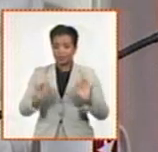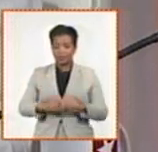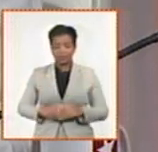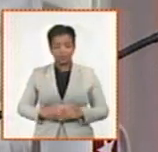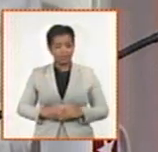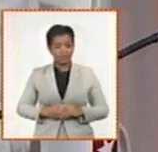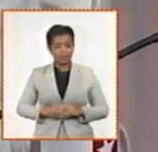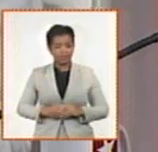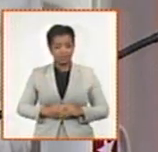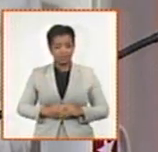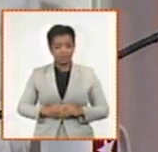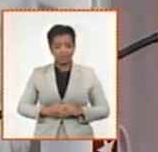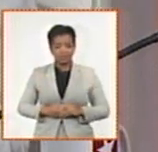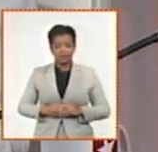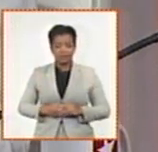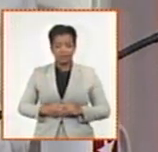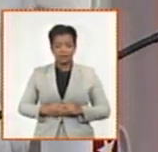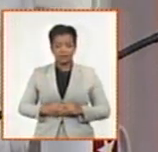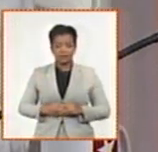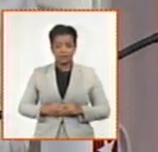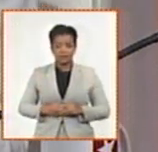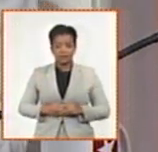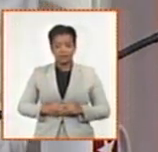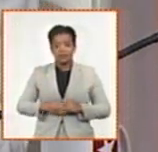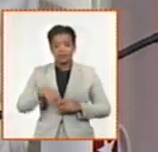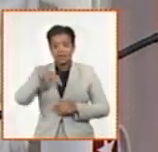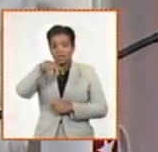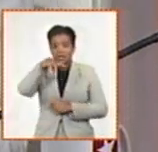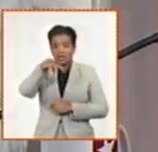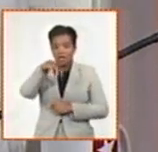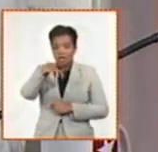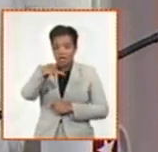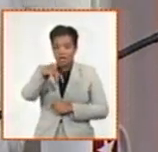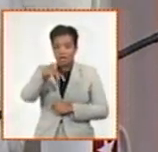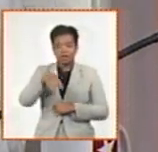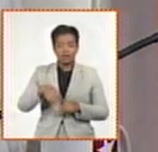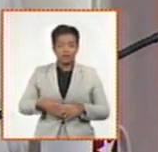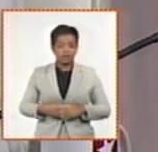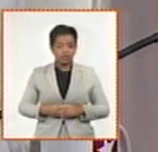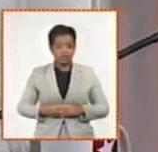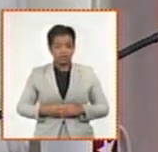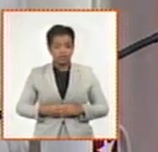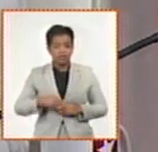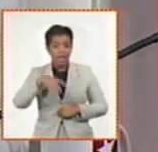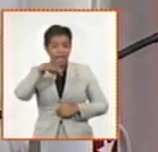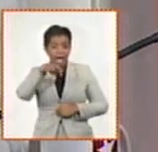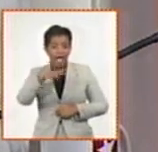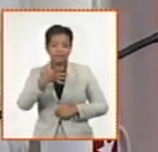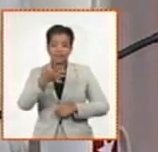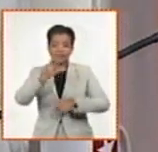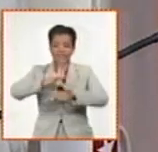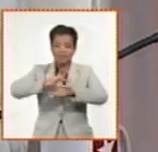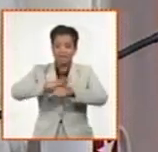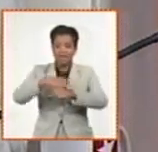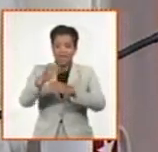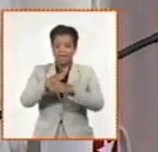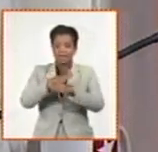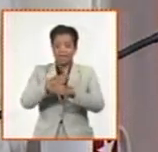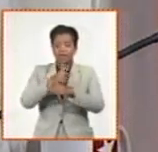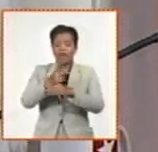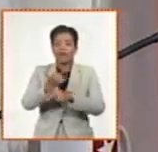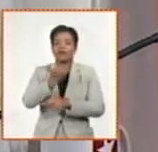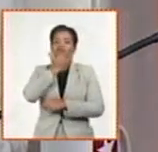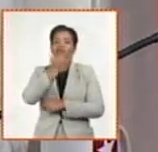la incidencia de muchas enfermedades, el cáncer que tanto nos afecta, está muy relacionado con el consumo